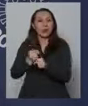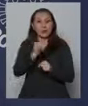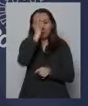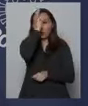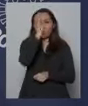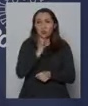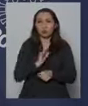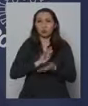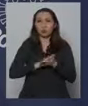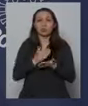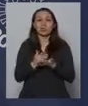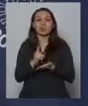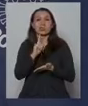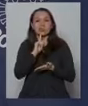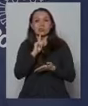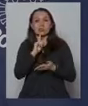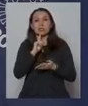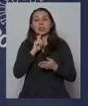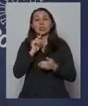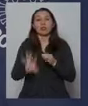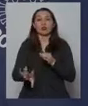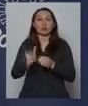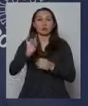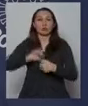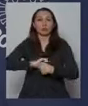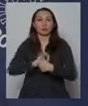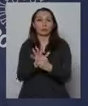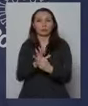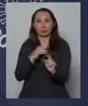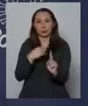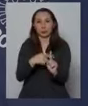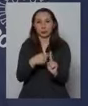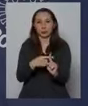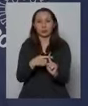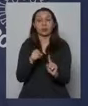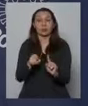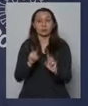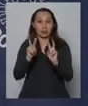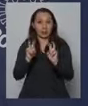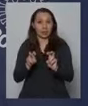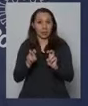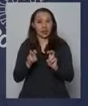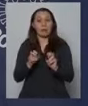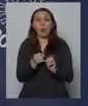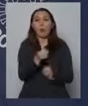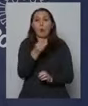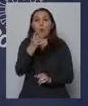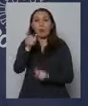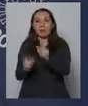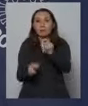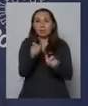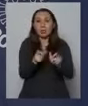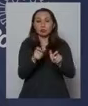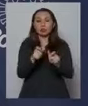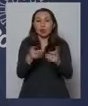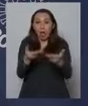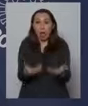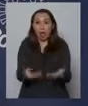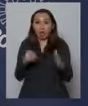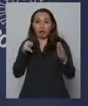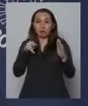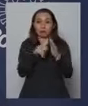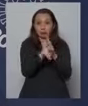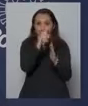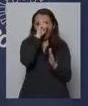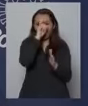salud que han presentado exámenes de COVID positivo. En cuanto a la cantidad de pacientes que se encuentran en